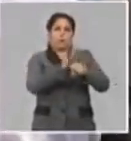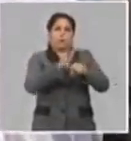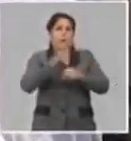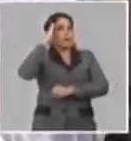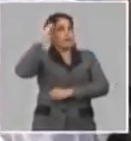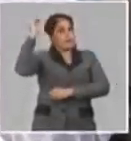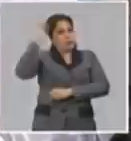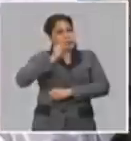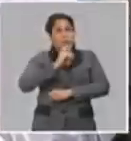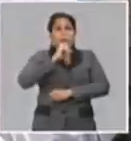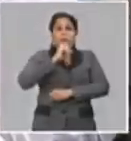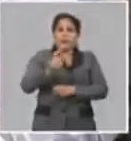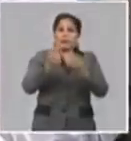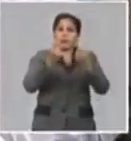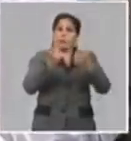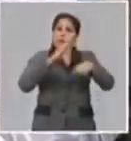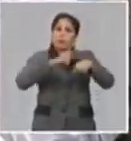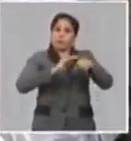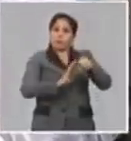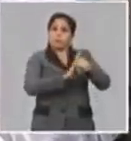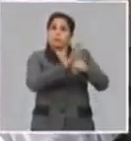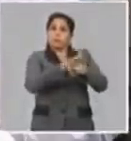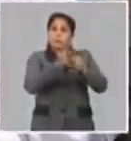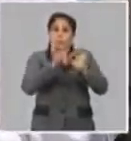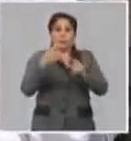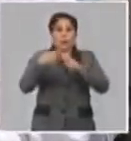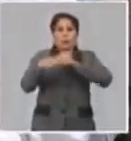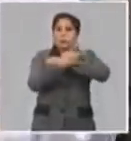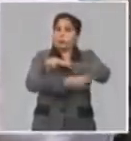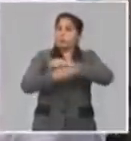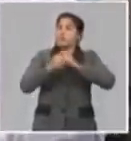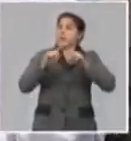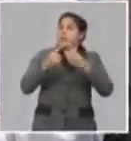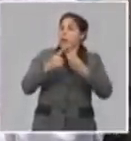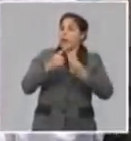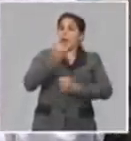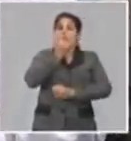impacto que tiene en la economía, y que por supuesto